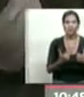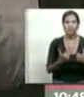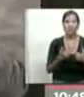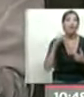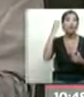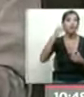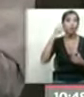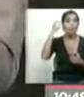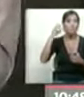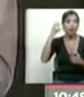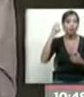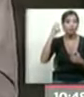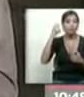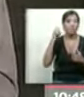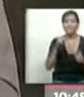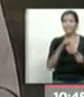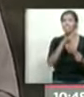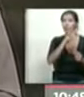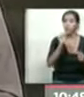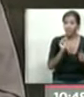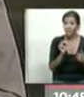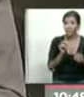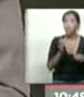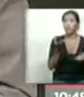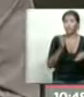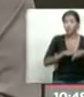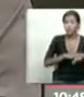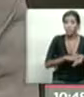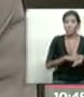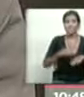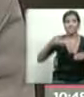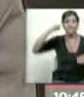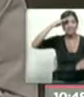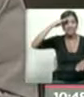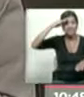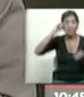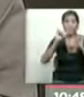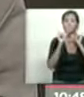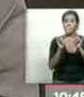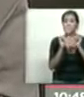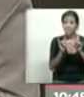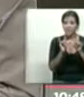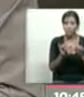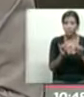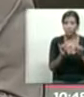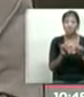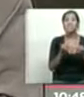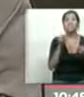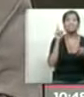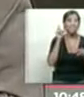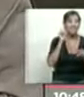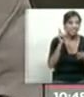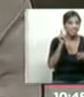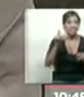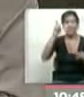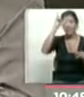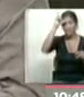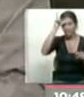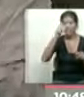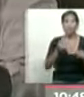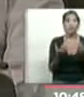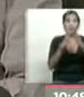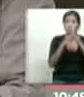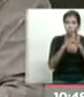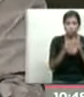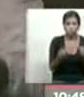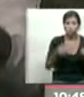y que si no hubiese sido por el ejército soviético, ese mismo ejército de Stalin, formado por Lenin, por Trotsky,